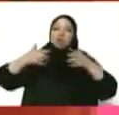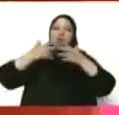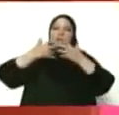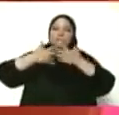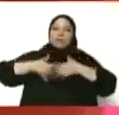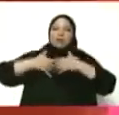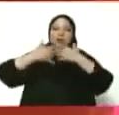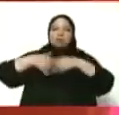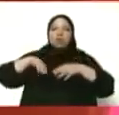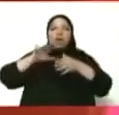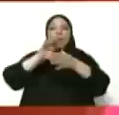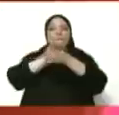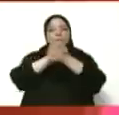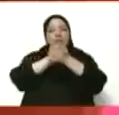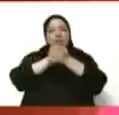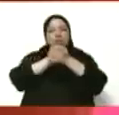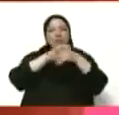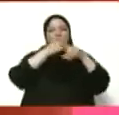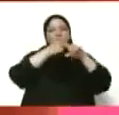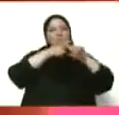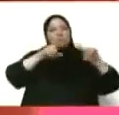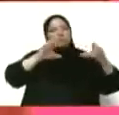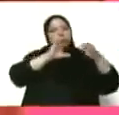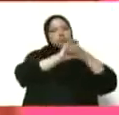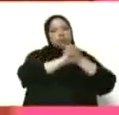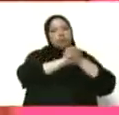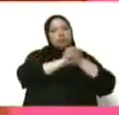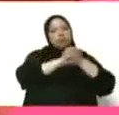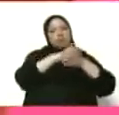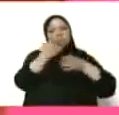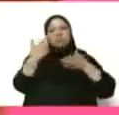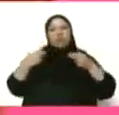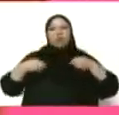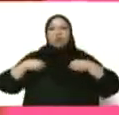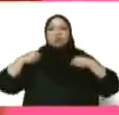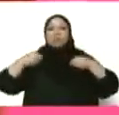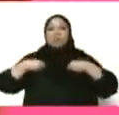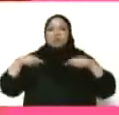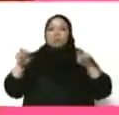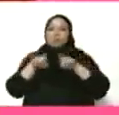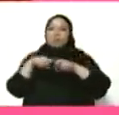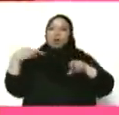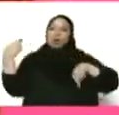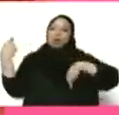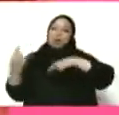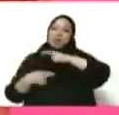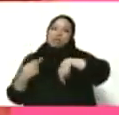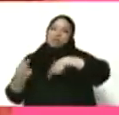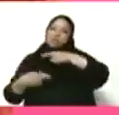un amigo, con un grupo, está hipotecando no solo su vida, sino la revolución.